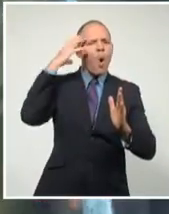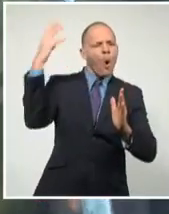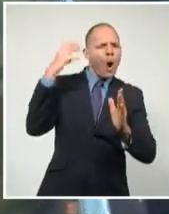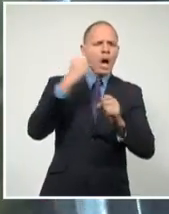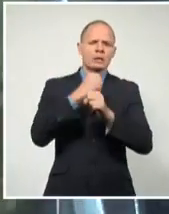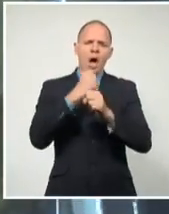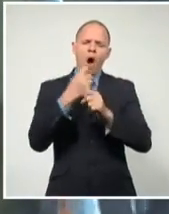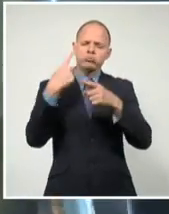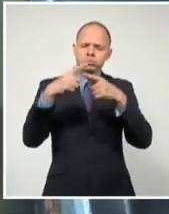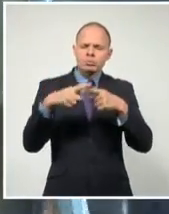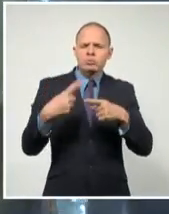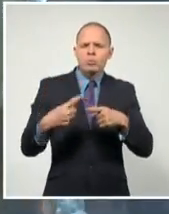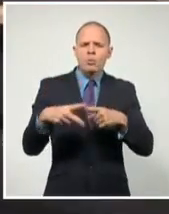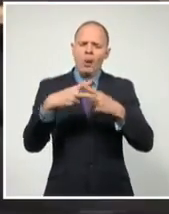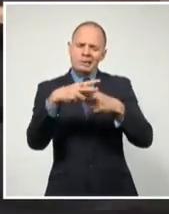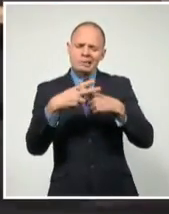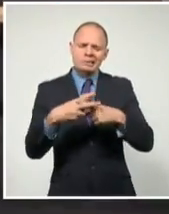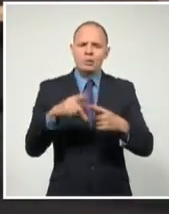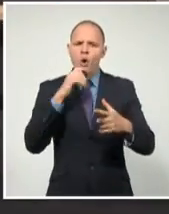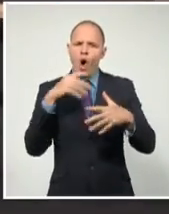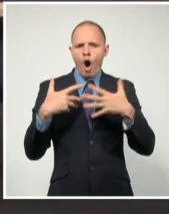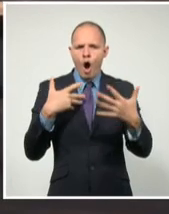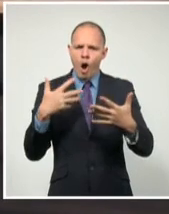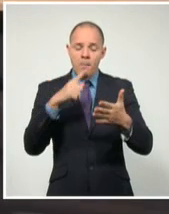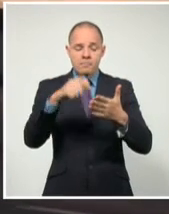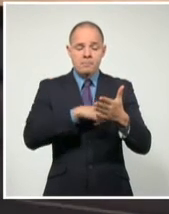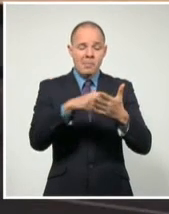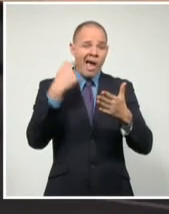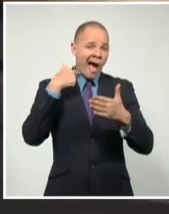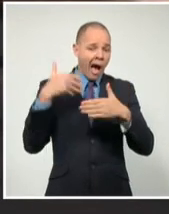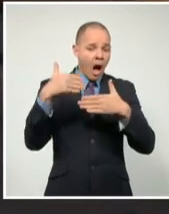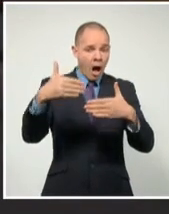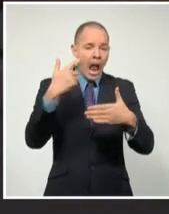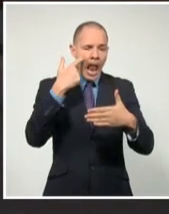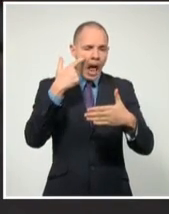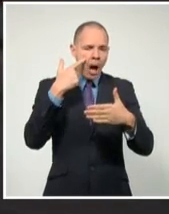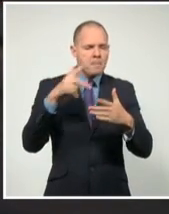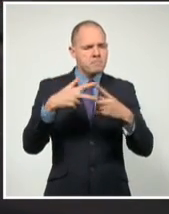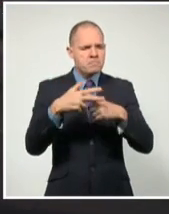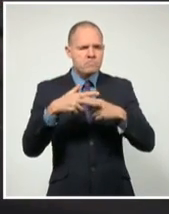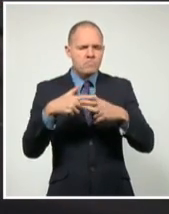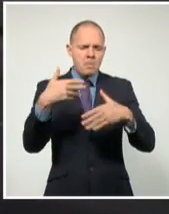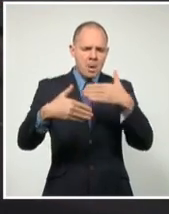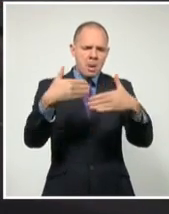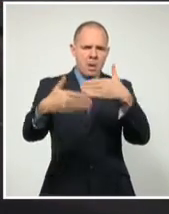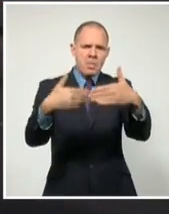de desarrollo económico y social del país para los próximos años. Boris Fuentes, Sistema Informativo de la Televisión Cubana.